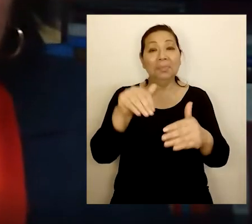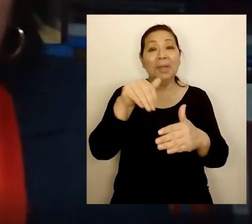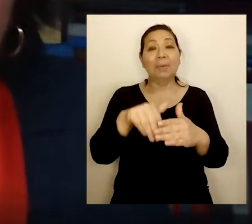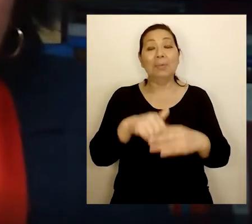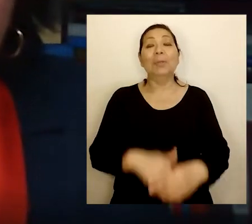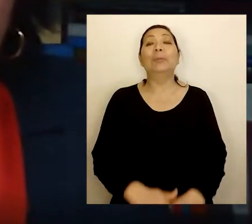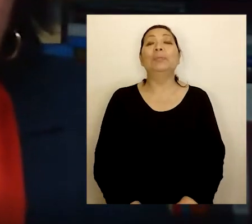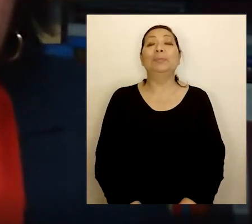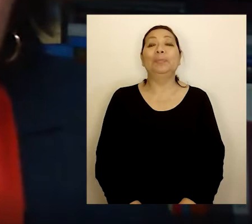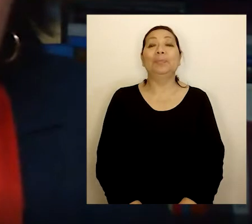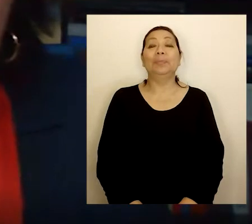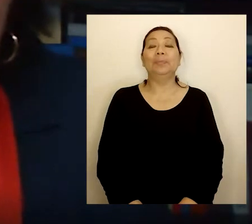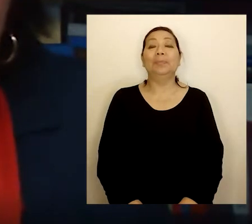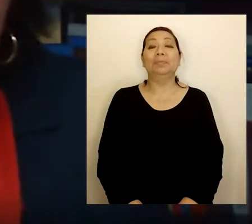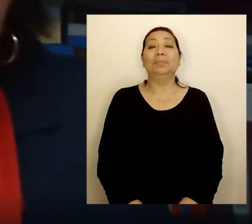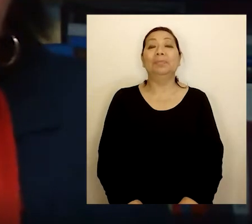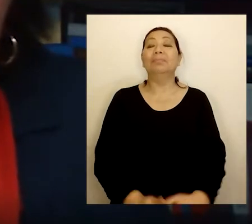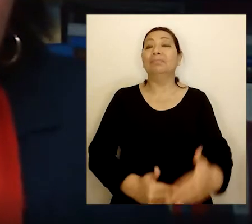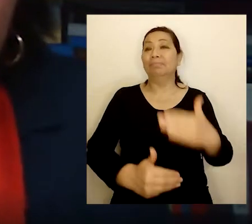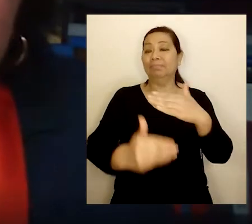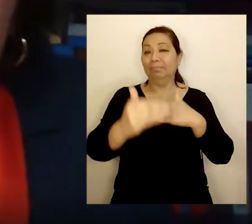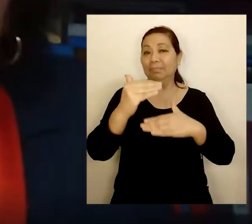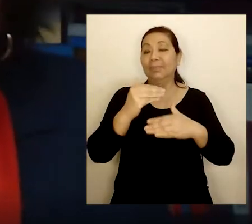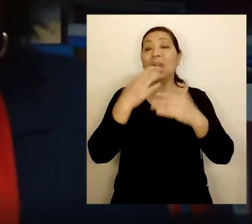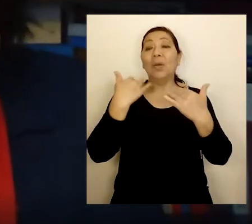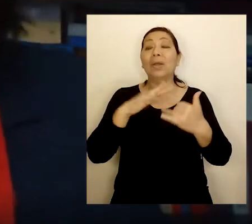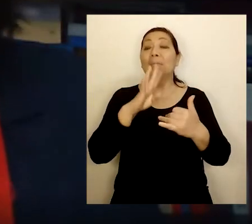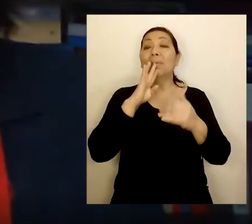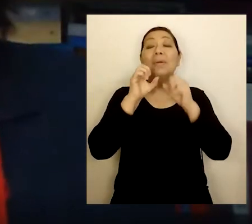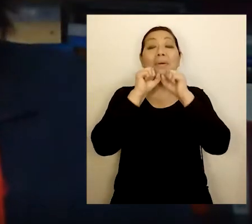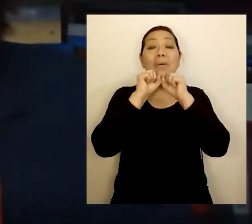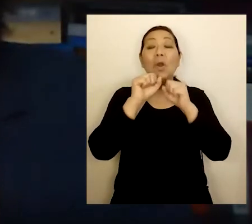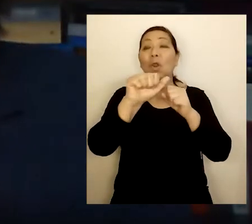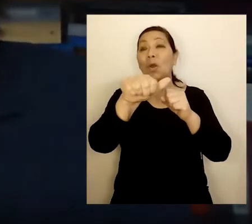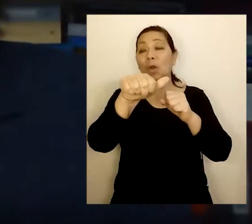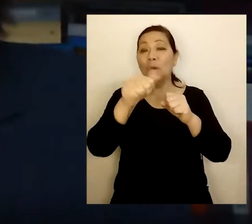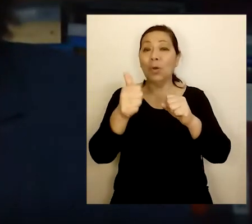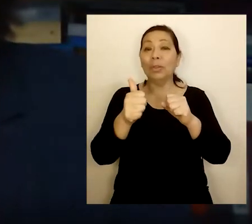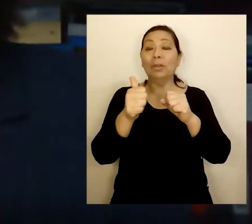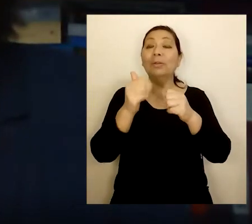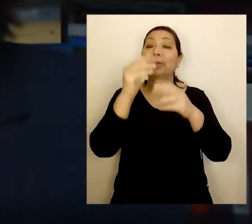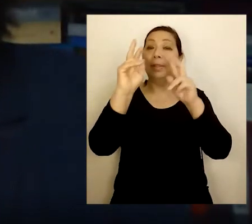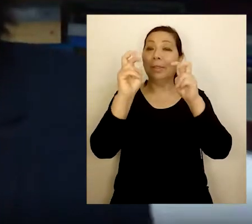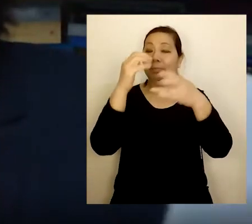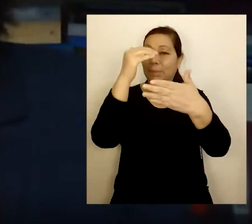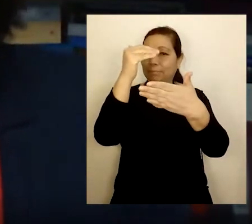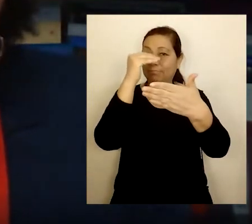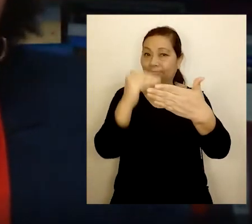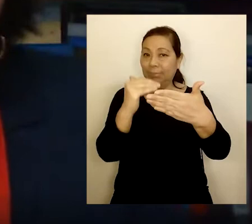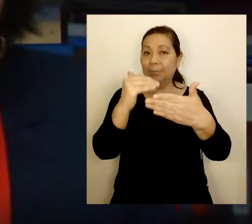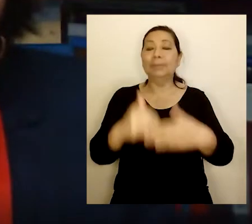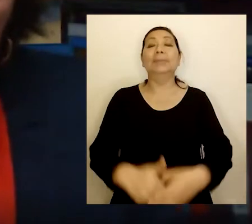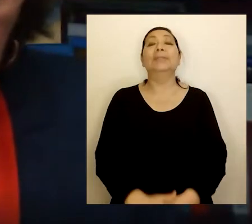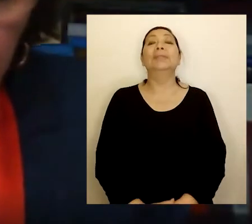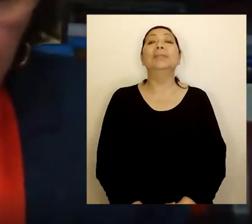voto. De cuenta, señor secretario, la siguiente causa.